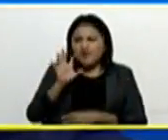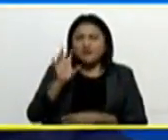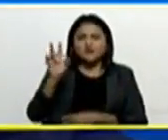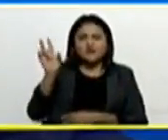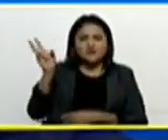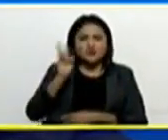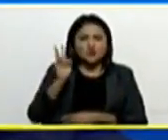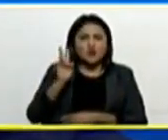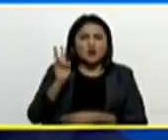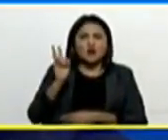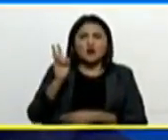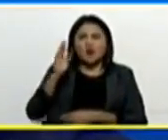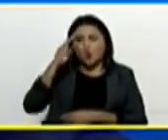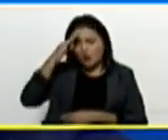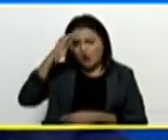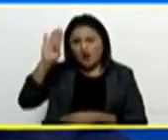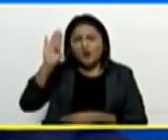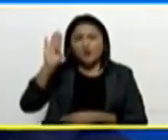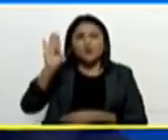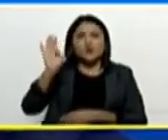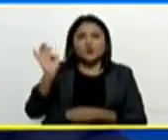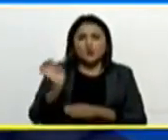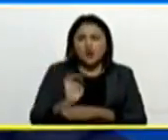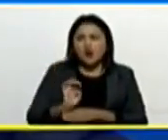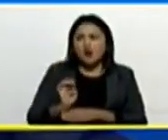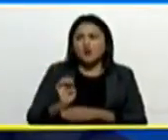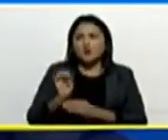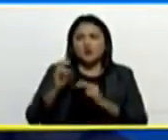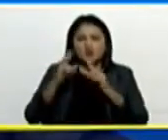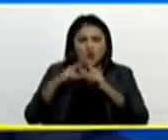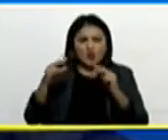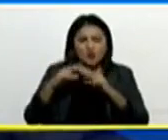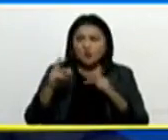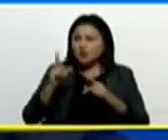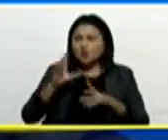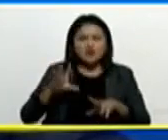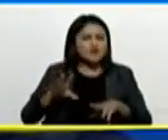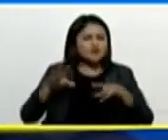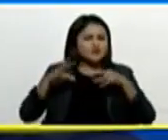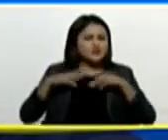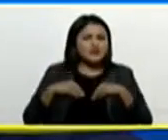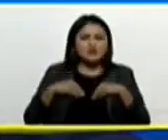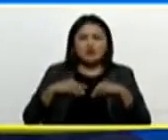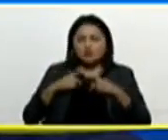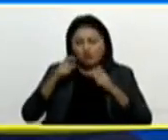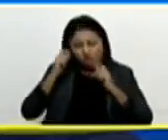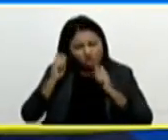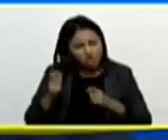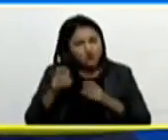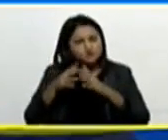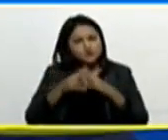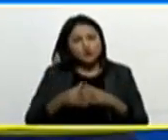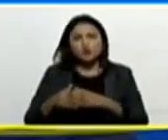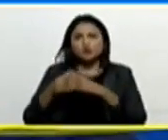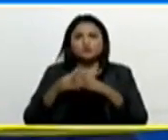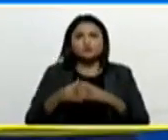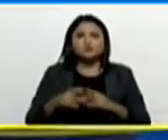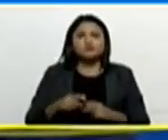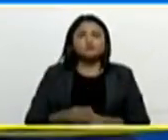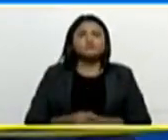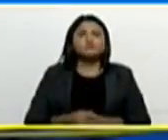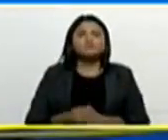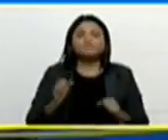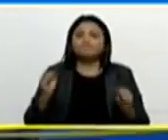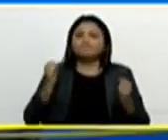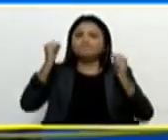del mundo que no están dispuestos a someterse al imperio yanqui. ¡Que viva